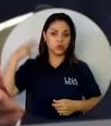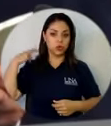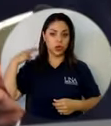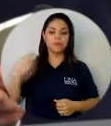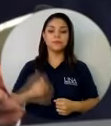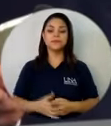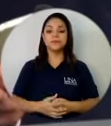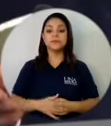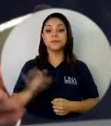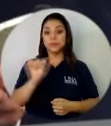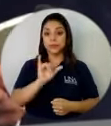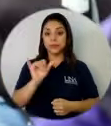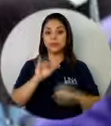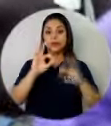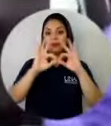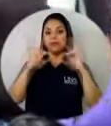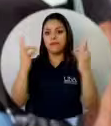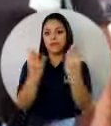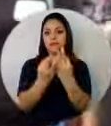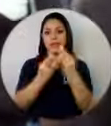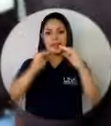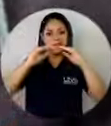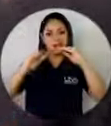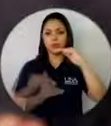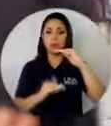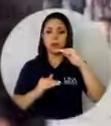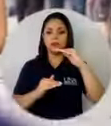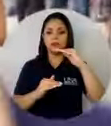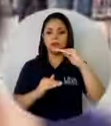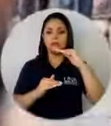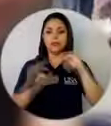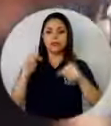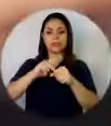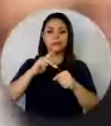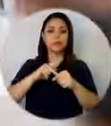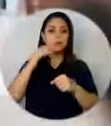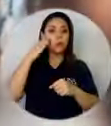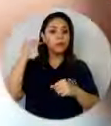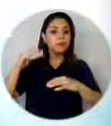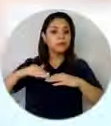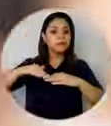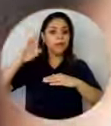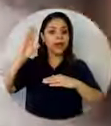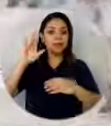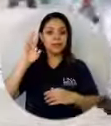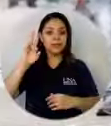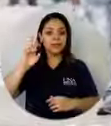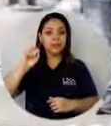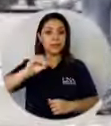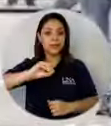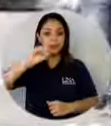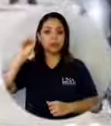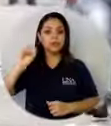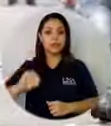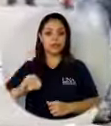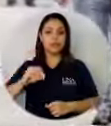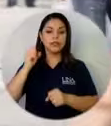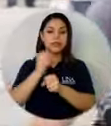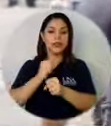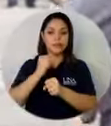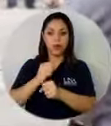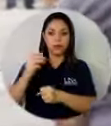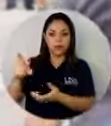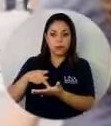ámbito familiar también la participación es desigual, porque como decíamos, más del 70% del trabajo no